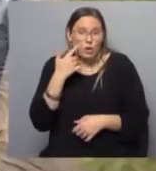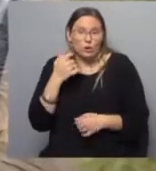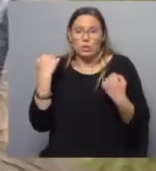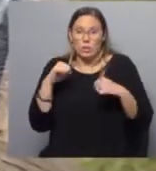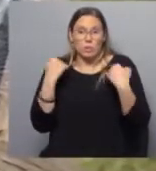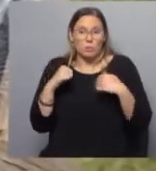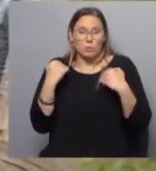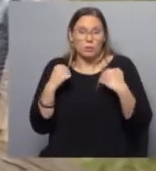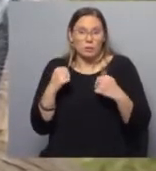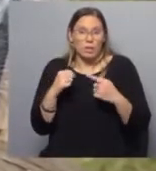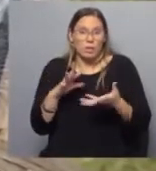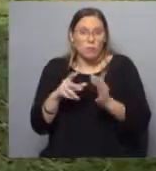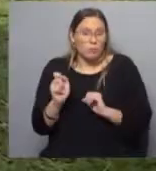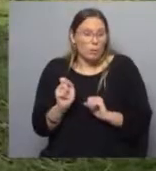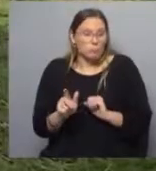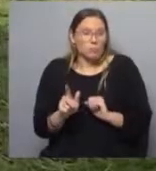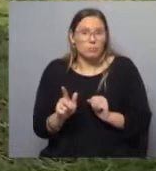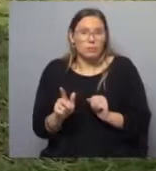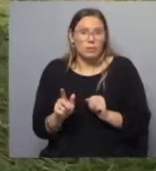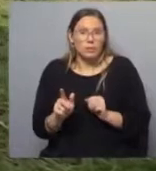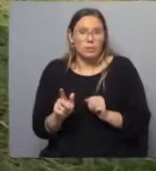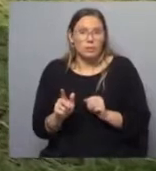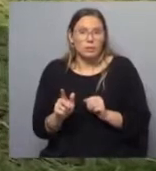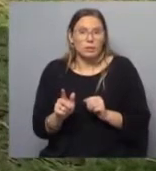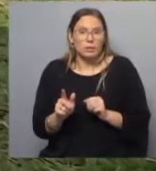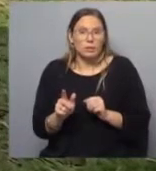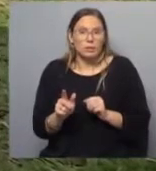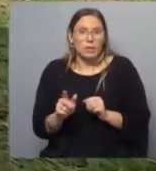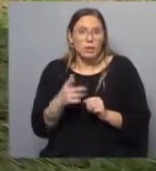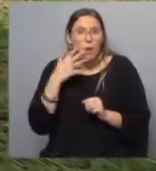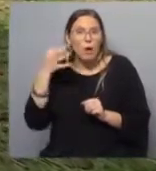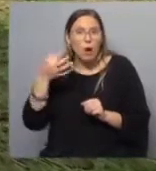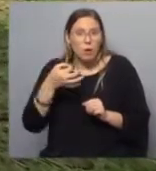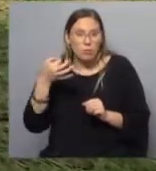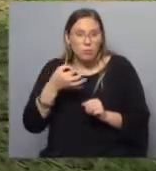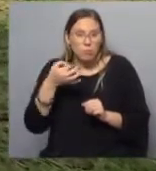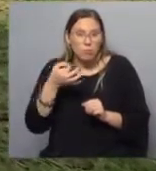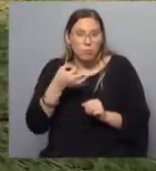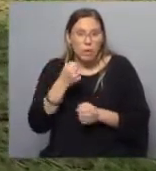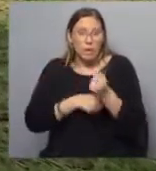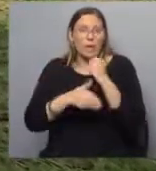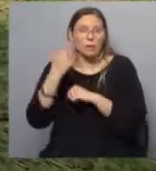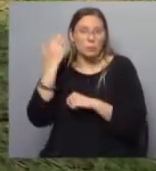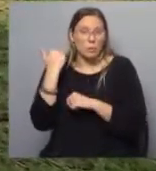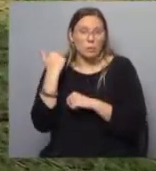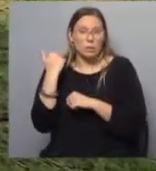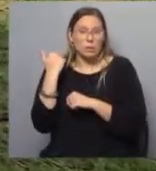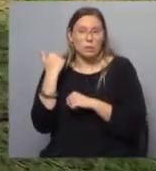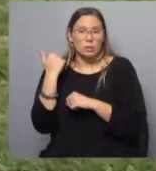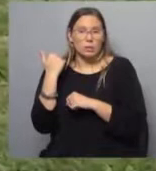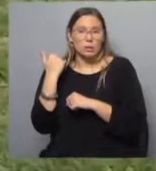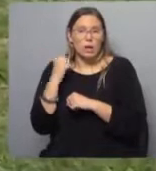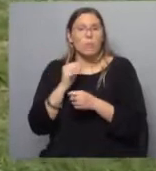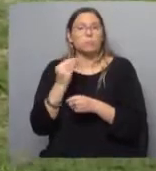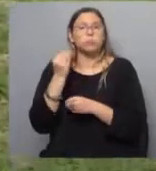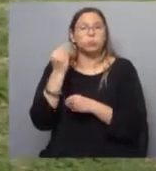deporte como tal. Y bueno, me fue bien, muy bien el año pasado.